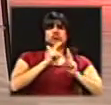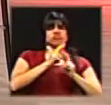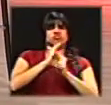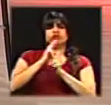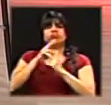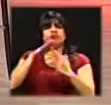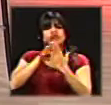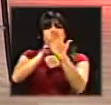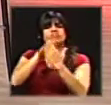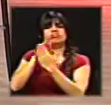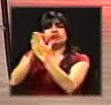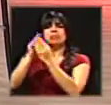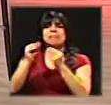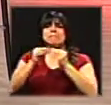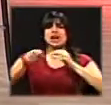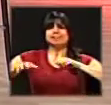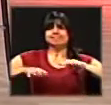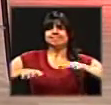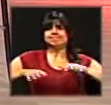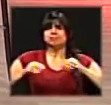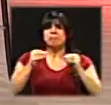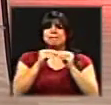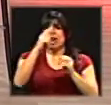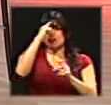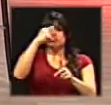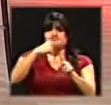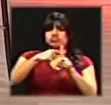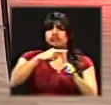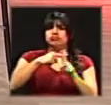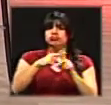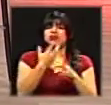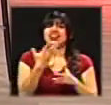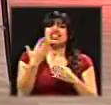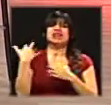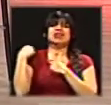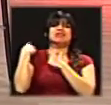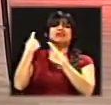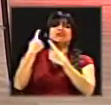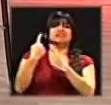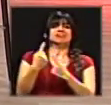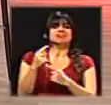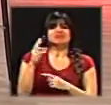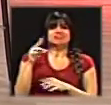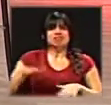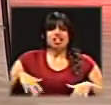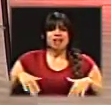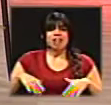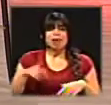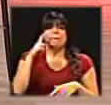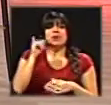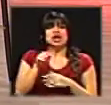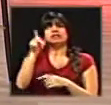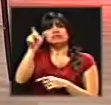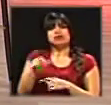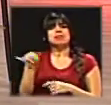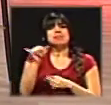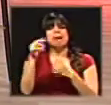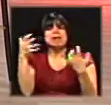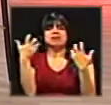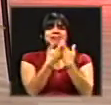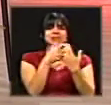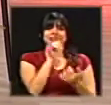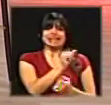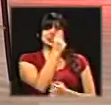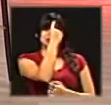contestatario, más reactivo, más propositivo de lo que veníamos teniendo. Probablemente también encaja con ese perfil deseado de alguna